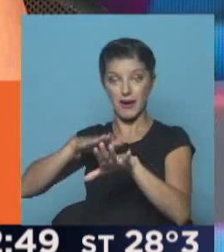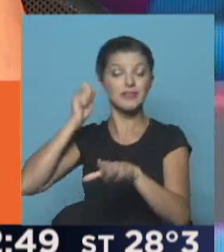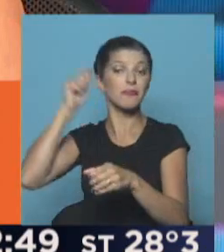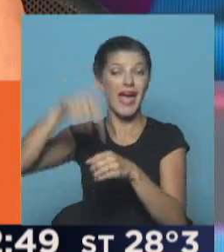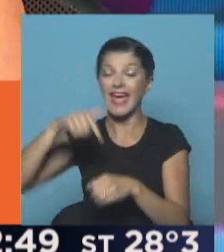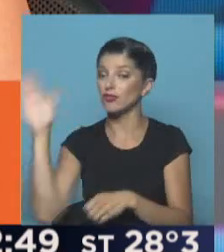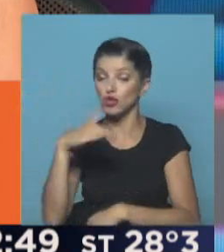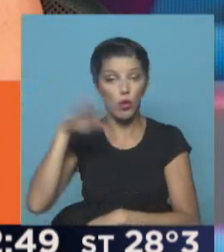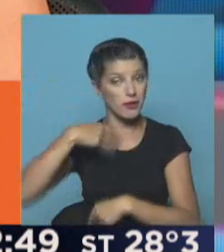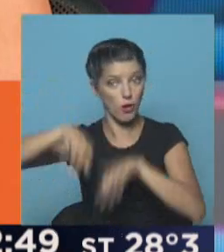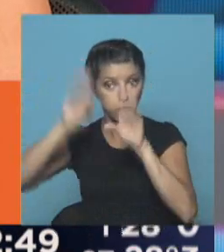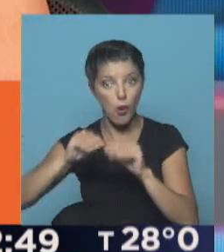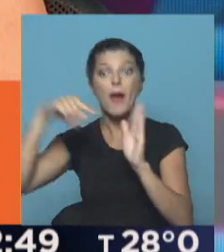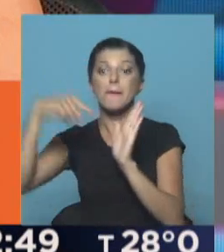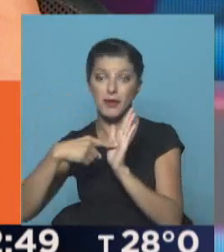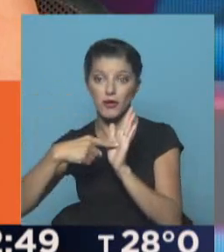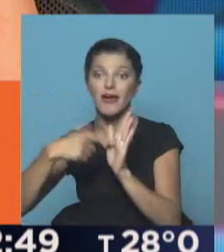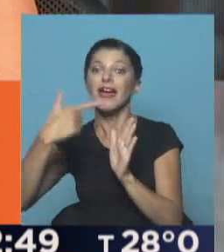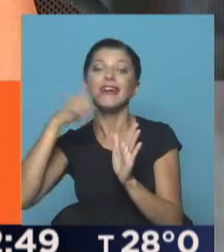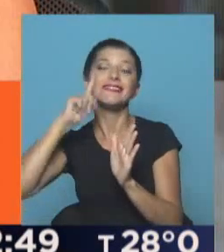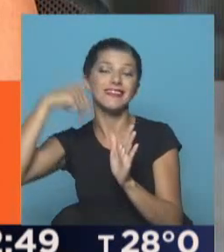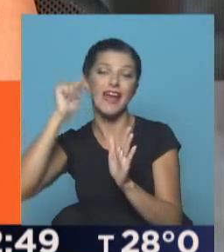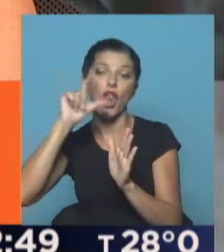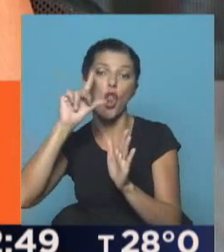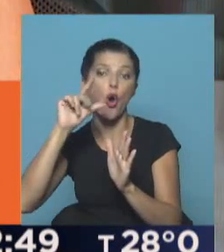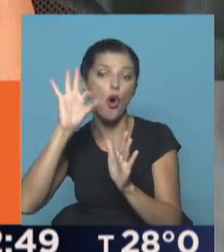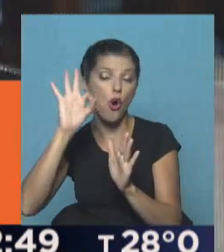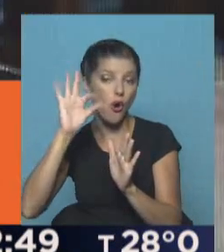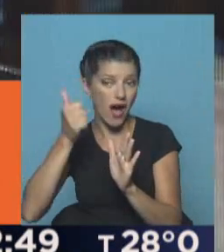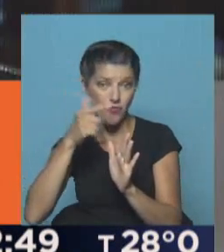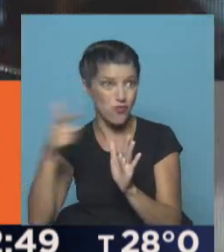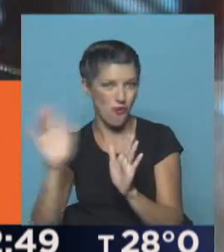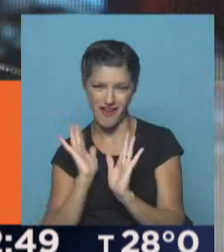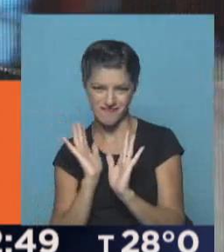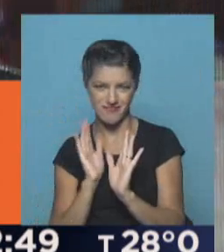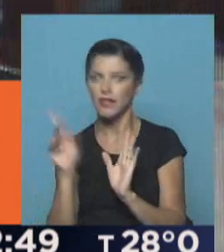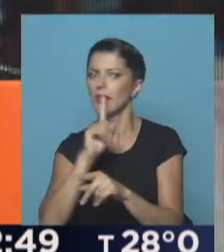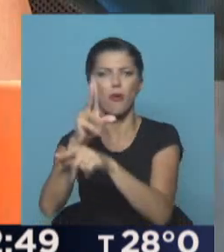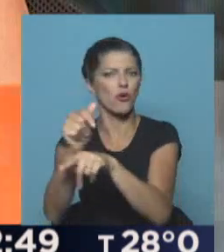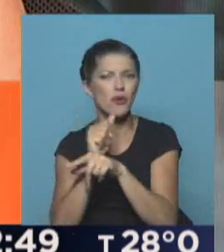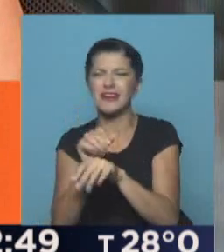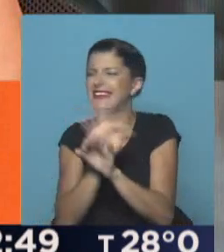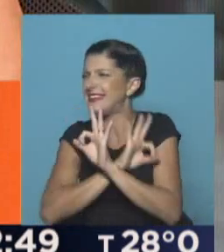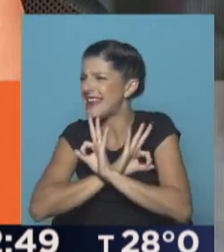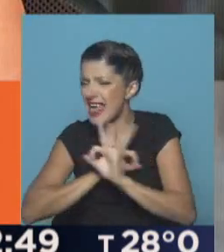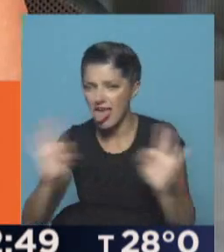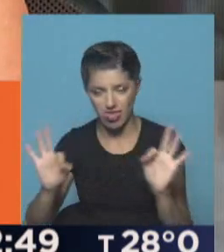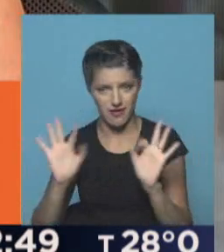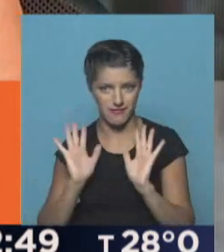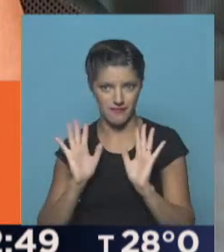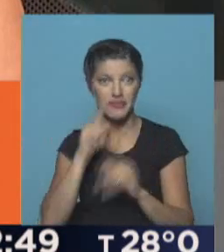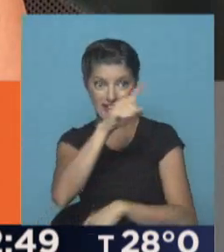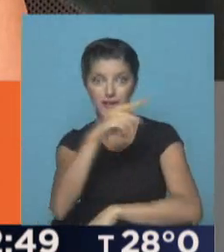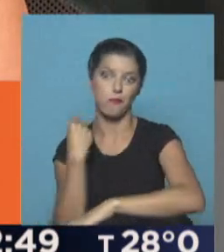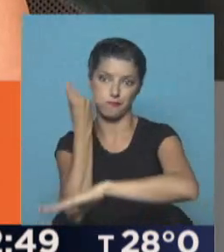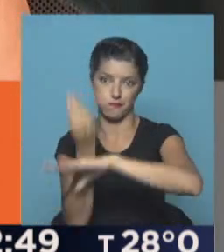en todo el país, menos en Sinaloa. En Sinaloa no hubo protestas, ni saqueos, ni psicosis por los saqueos que alertaron